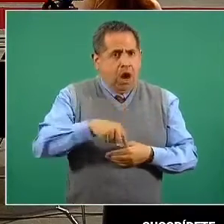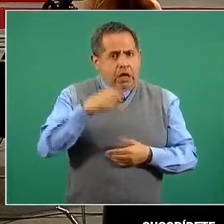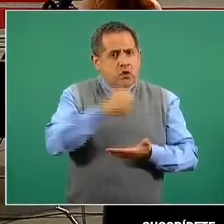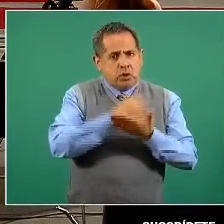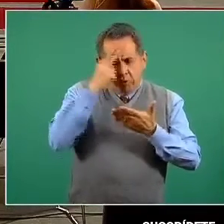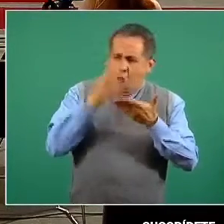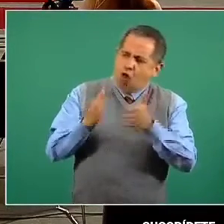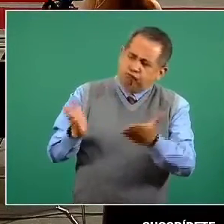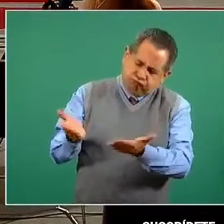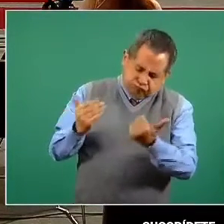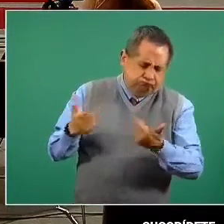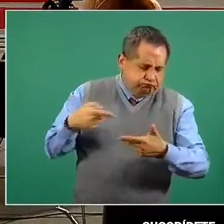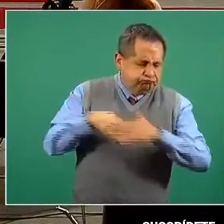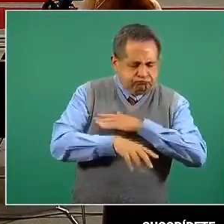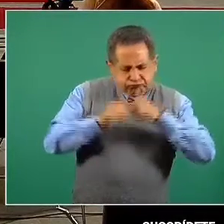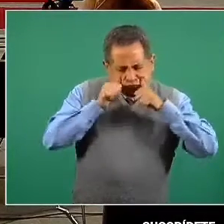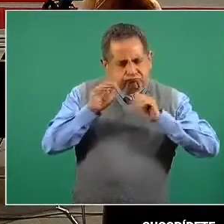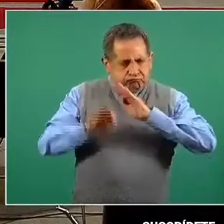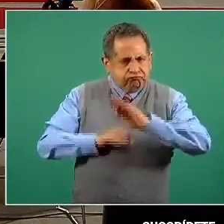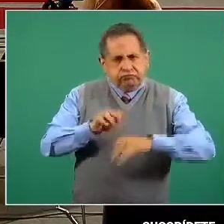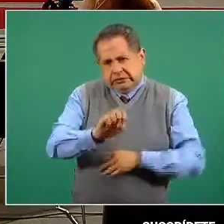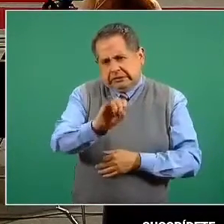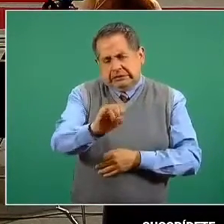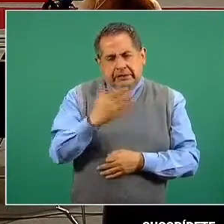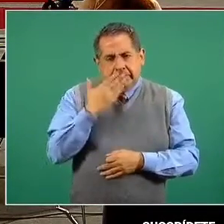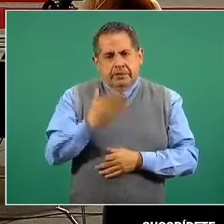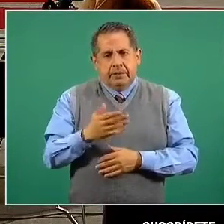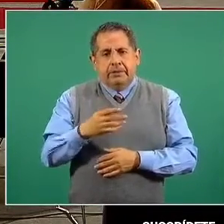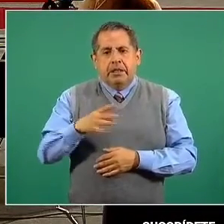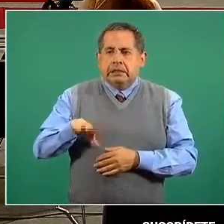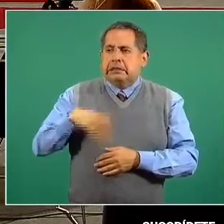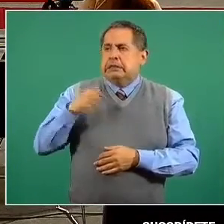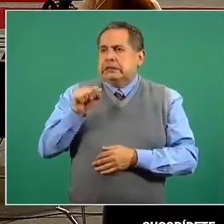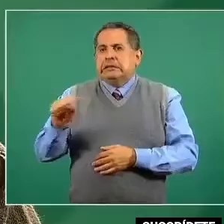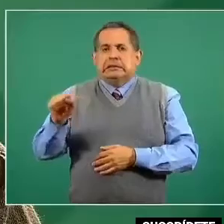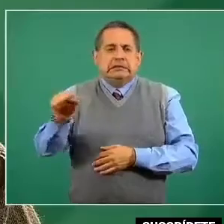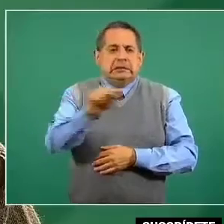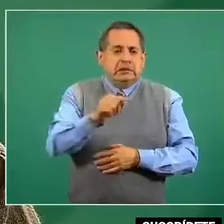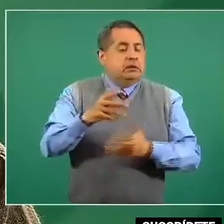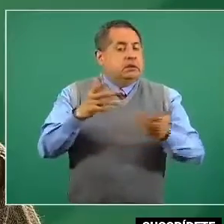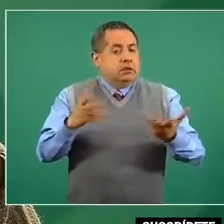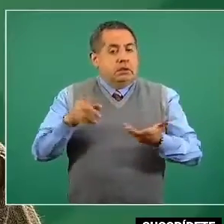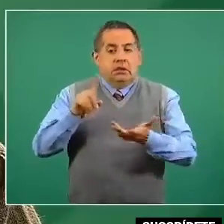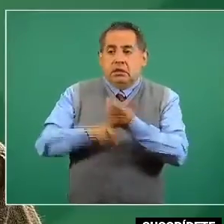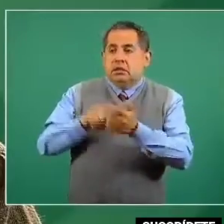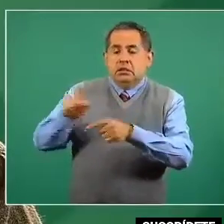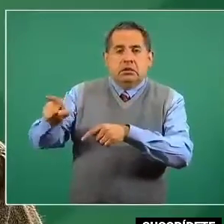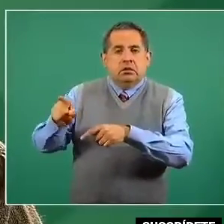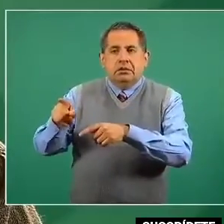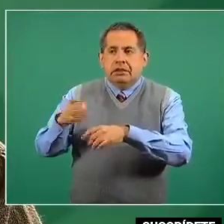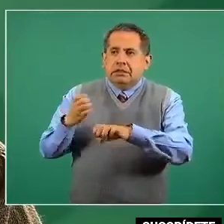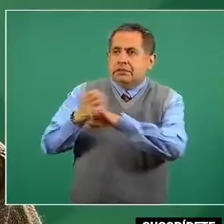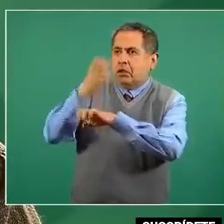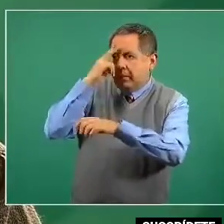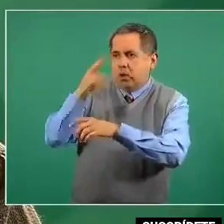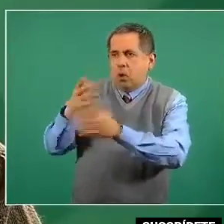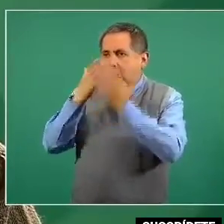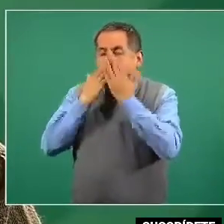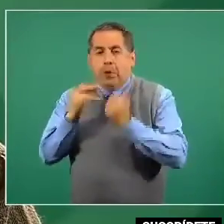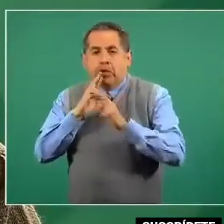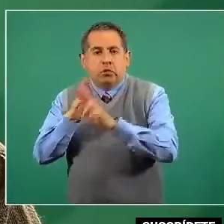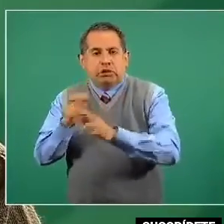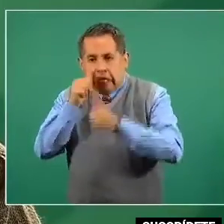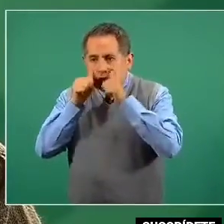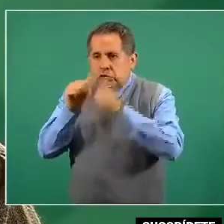¿Sí? Entonces, pero este esfuerzo se está replicando en otros lados donde no están sabiendo responder y tienen que irse a otros lugares precisamente para